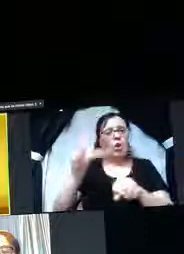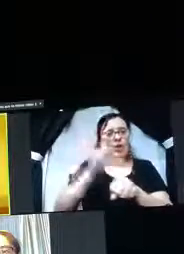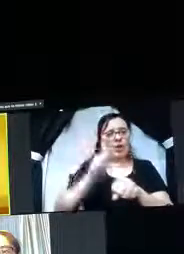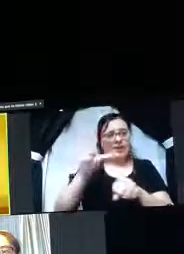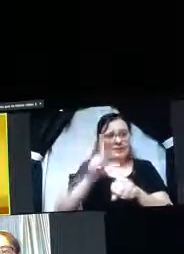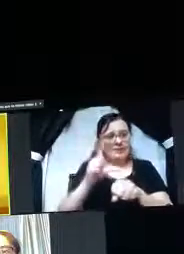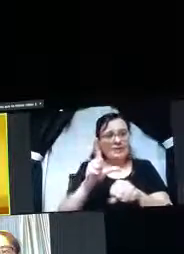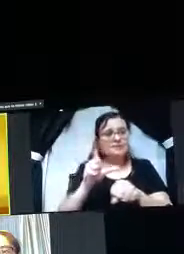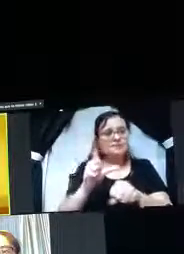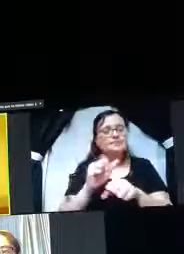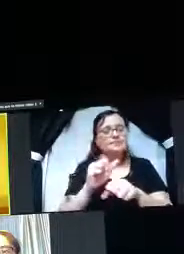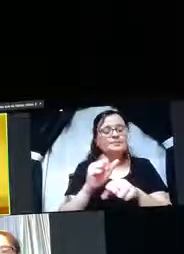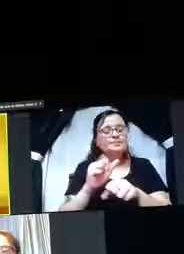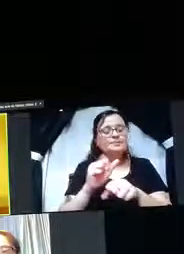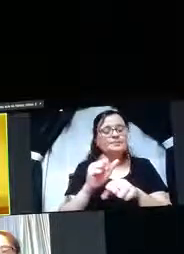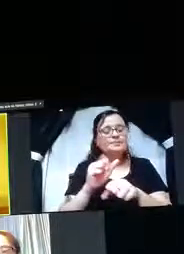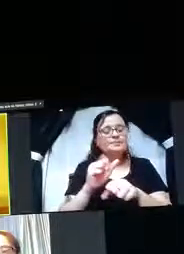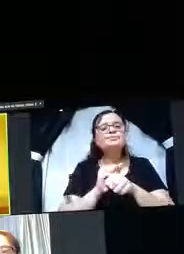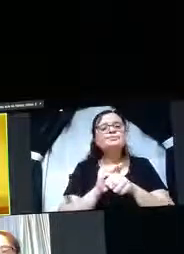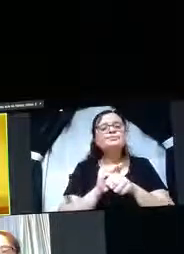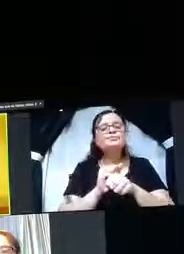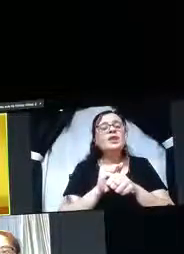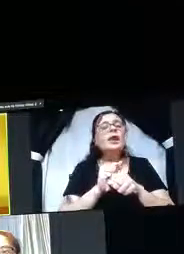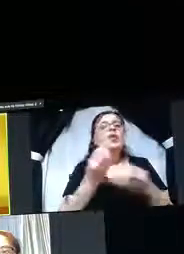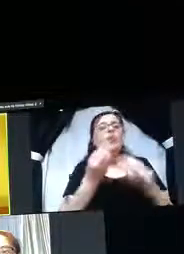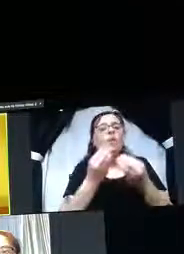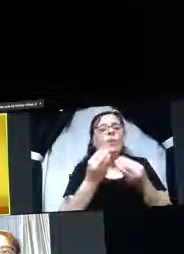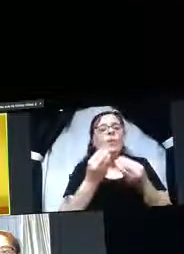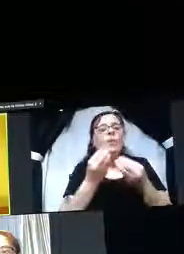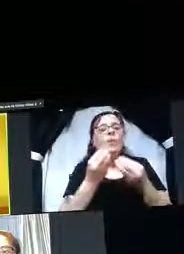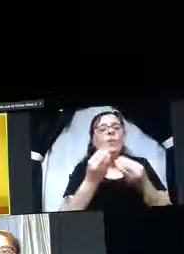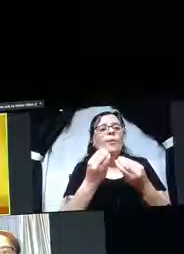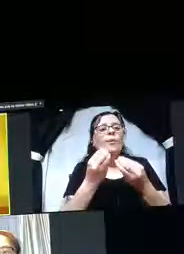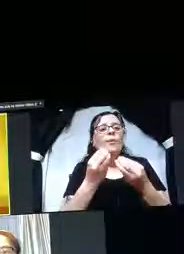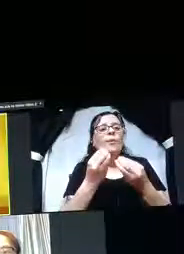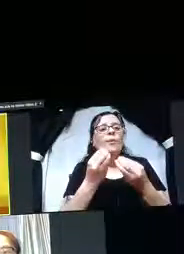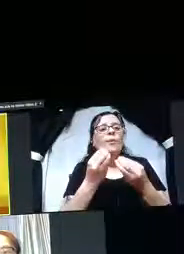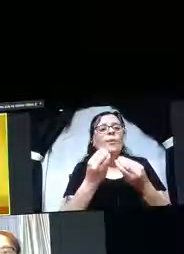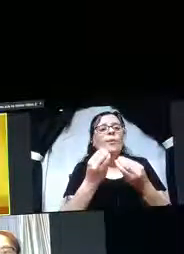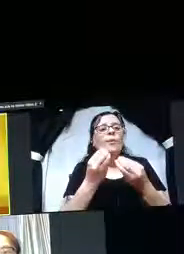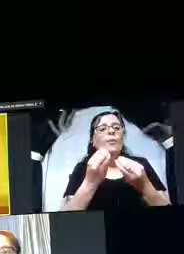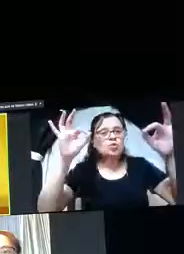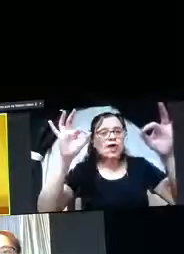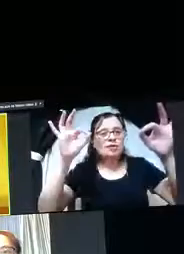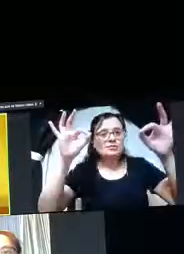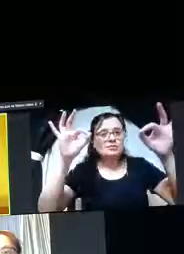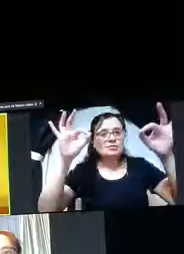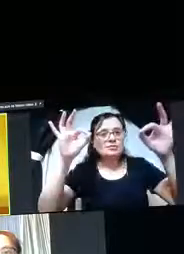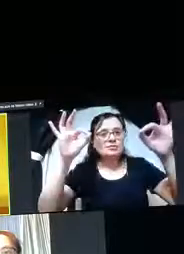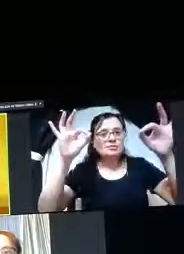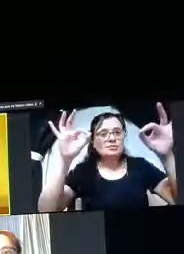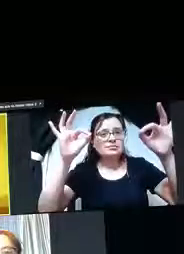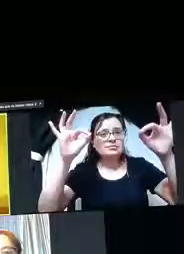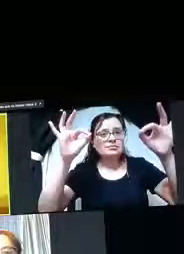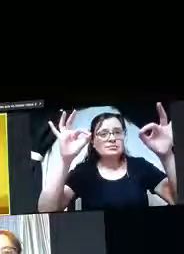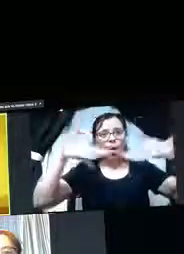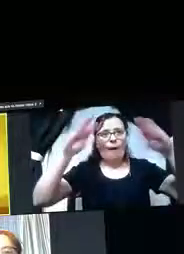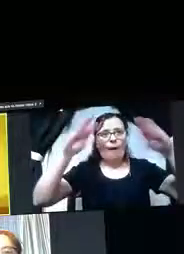utilizando la lectura global, que es una de las primeras formas de lectura que aparece, y acompañando los procesos de